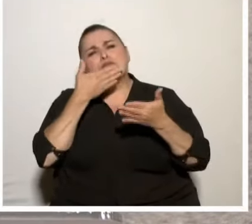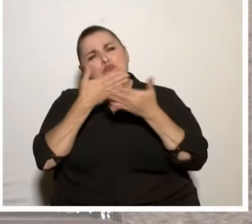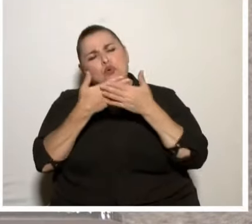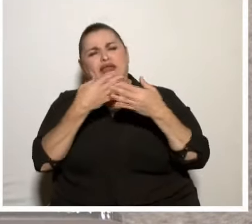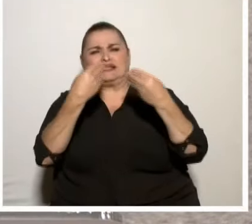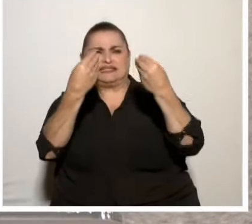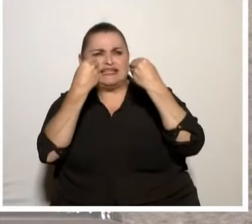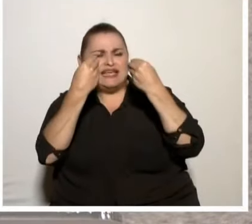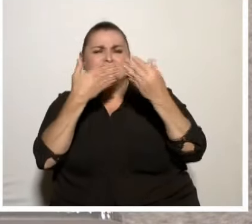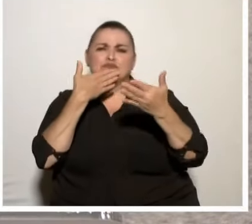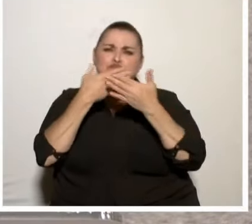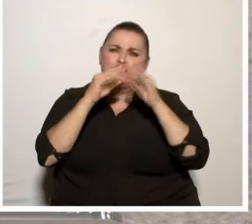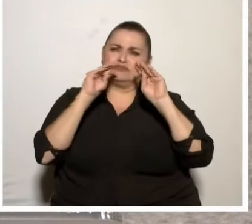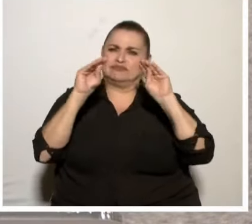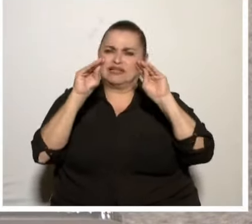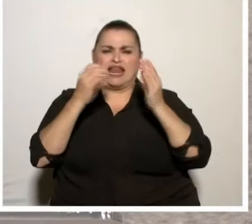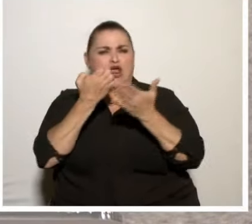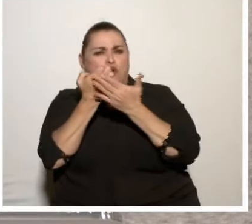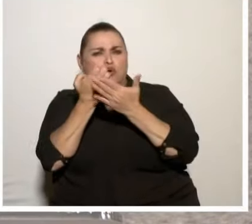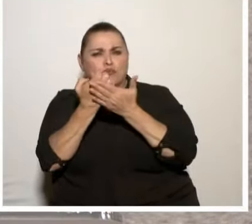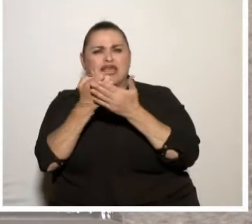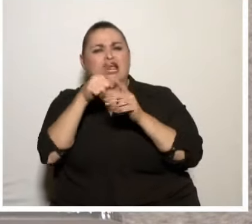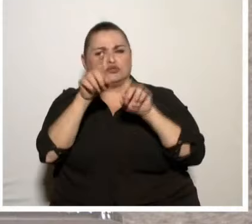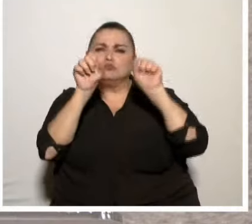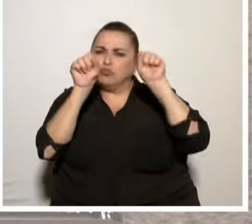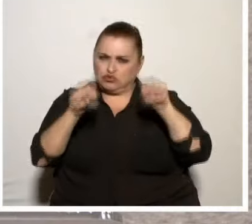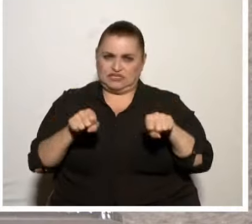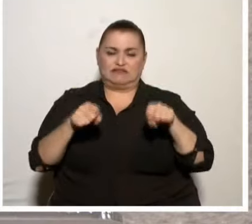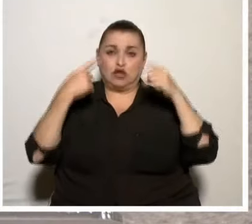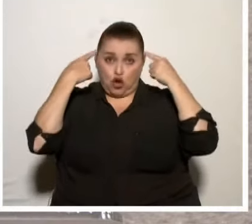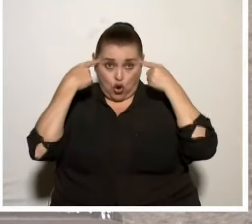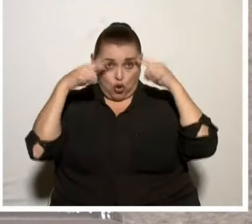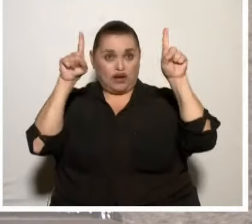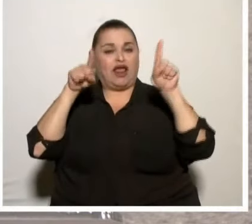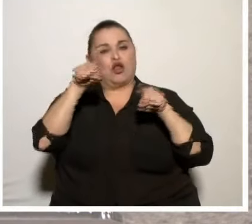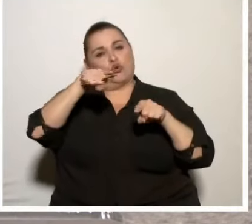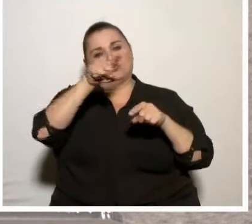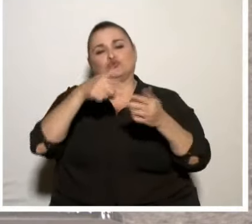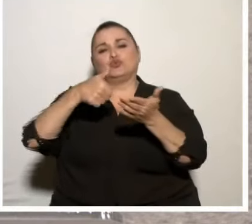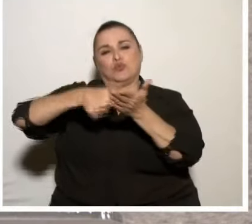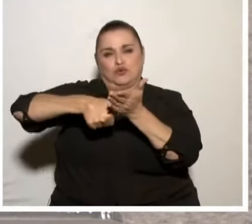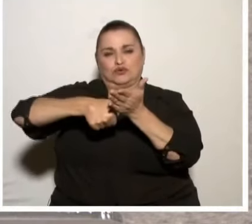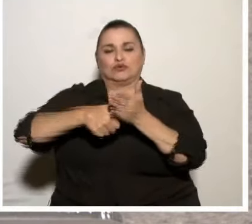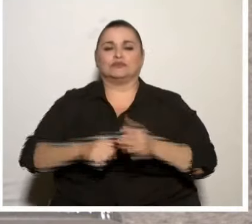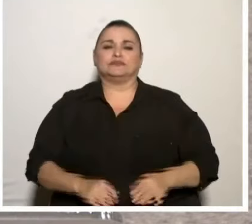una buena economía. Eso es posible y lo podemos lograr con su voto.